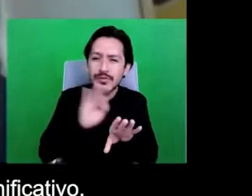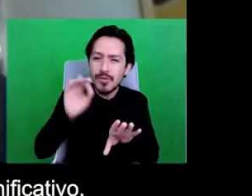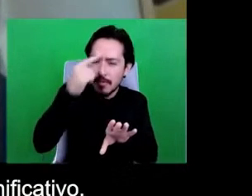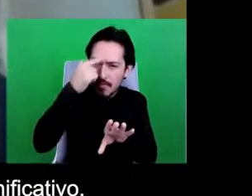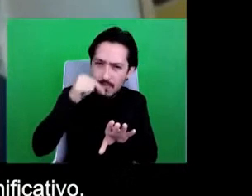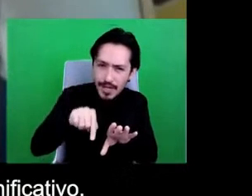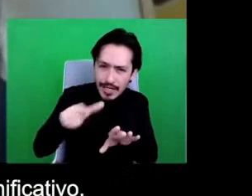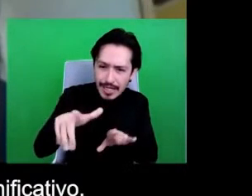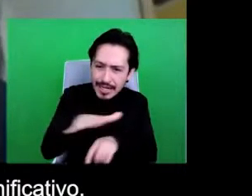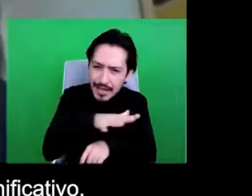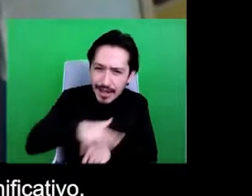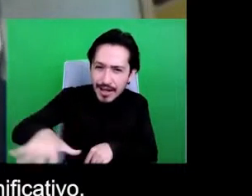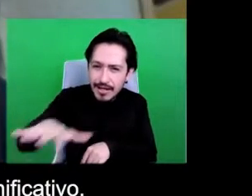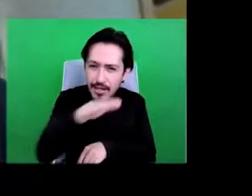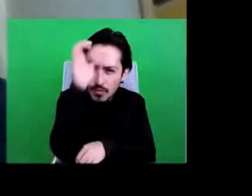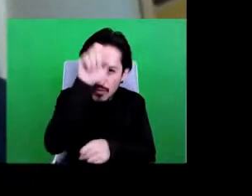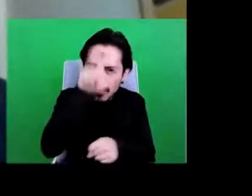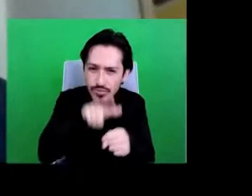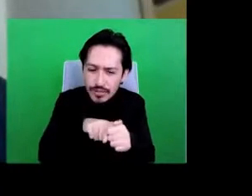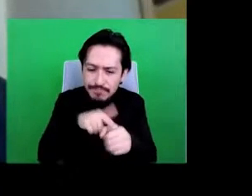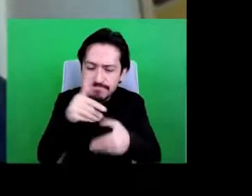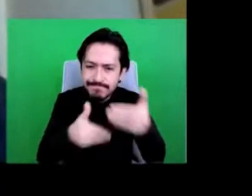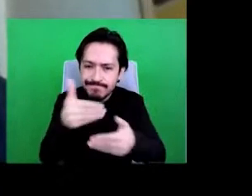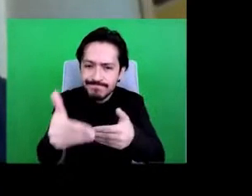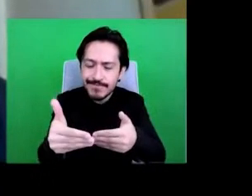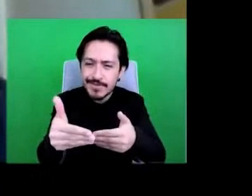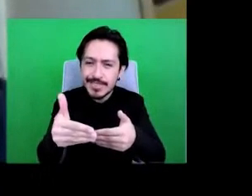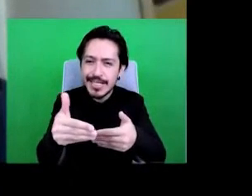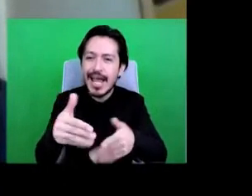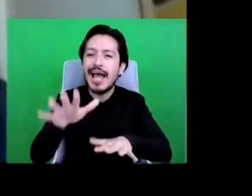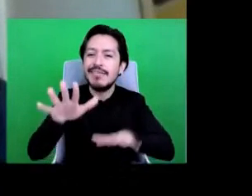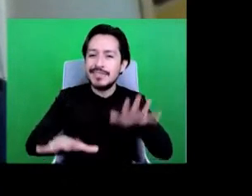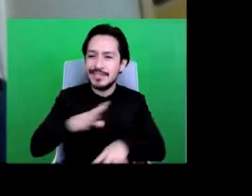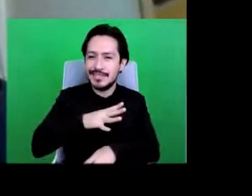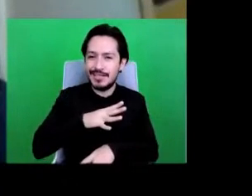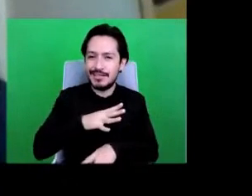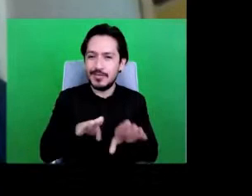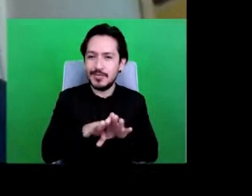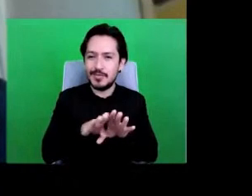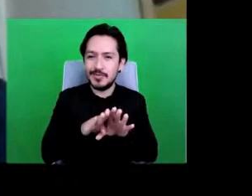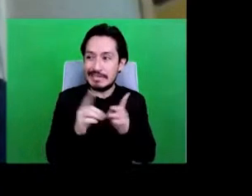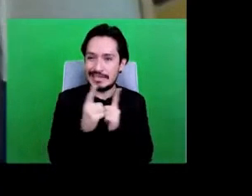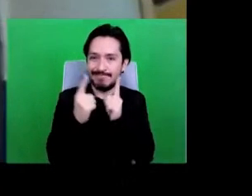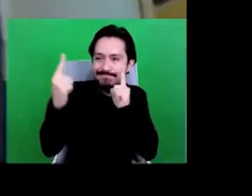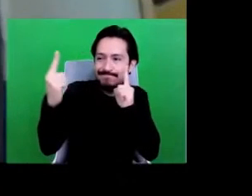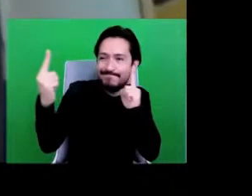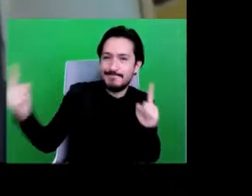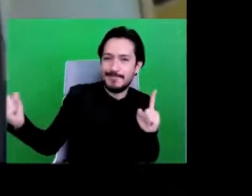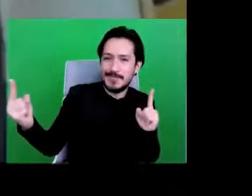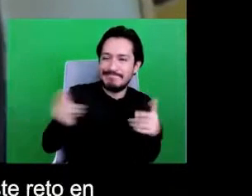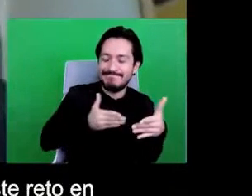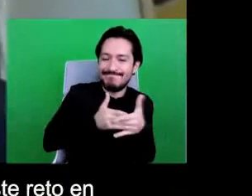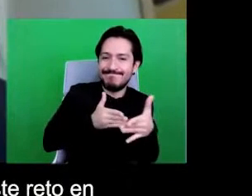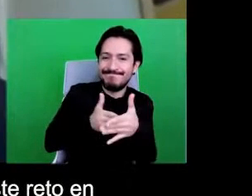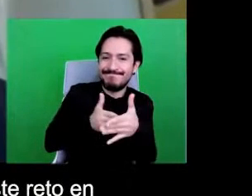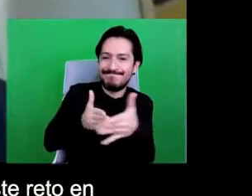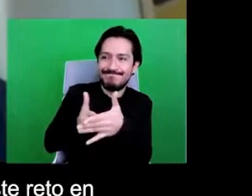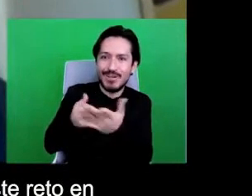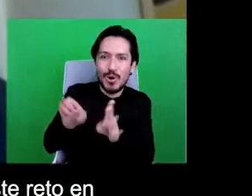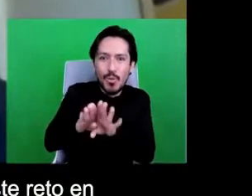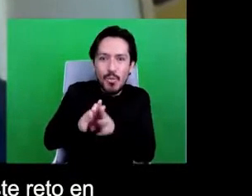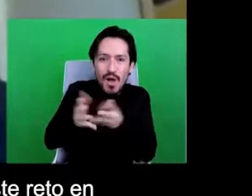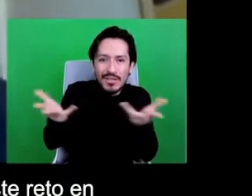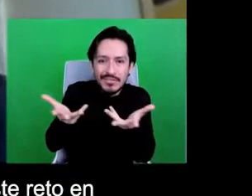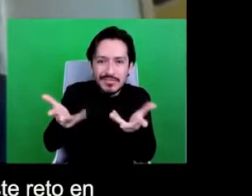y sostenible para el sector cultural, tomando en cuenta las limitaciones que nos implica el distanciamiento social? Parecía esto una